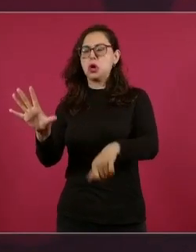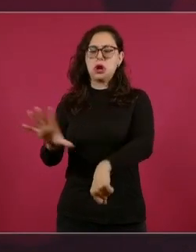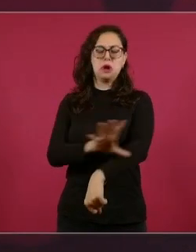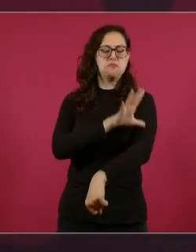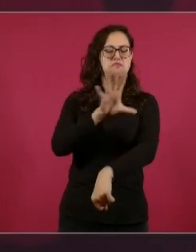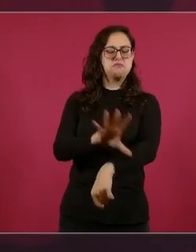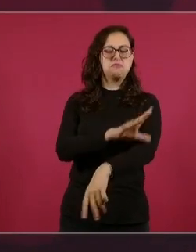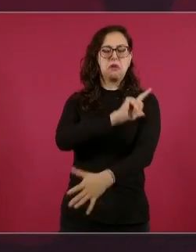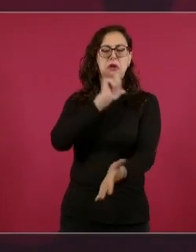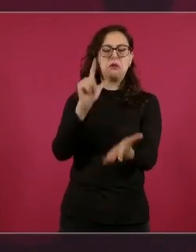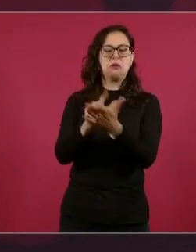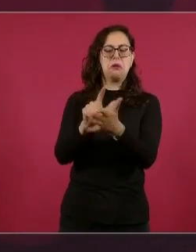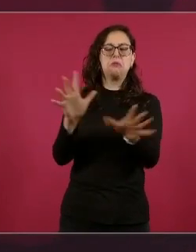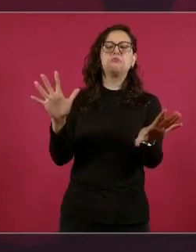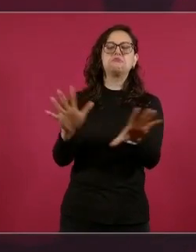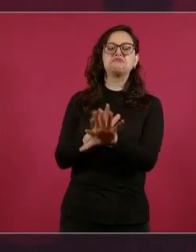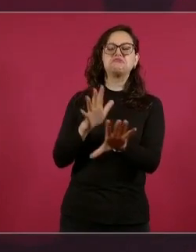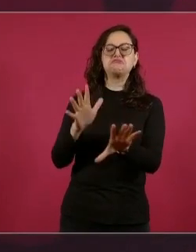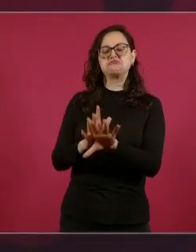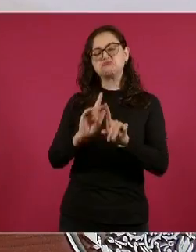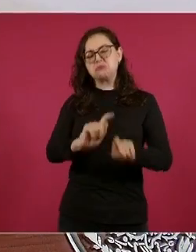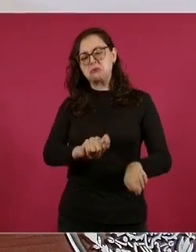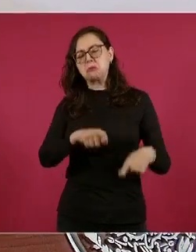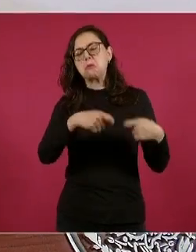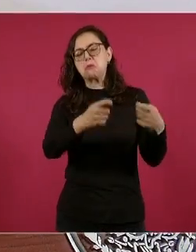se iban a estar produciendo